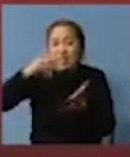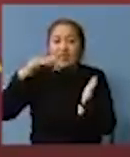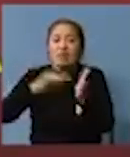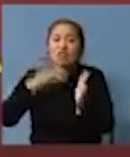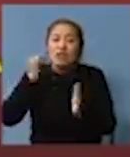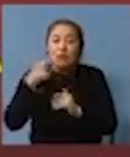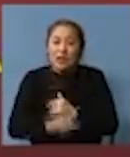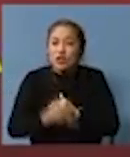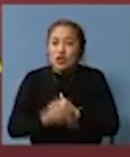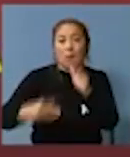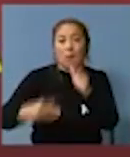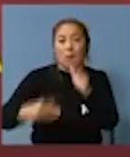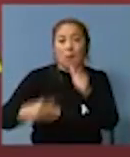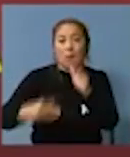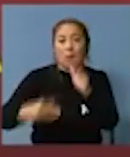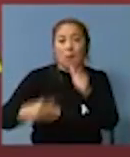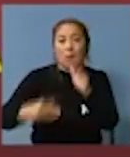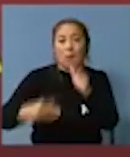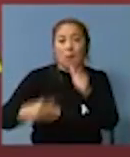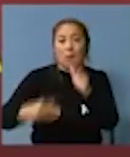y tiene el primer cargo.